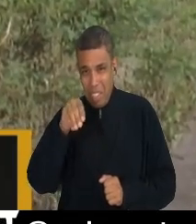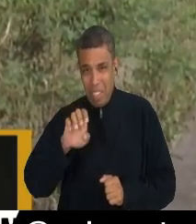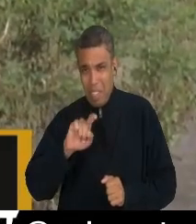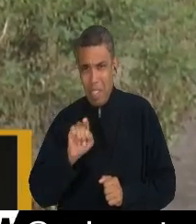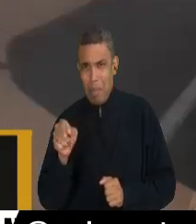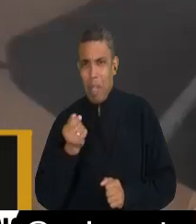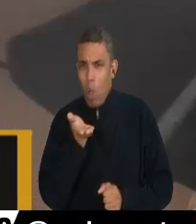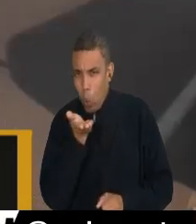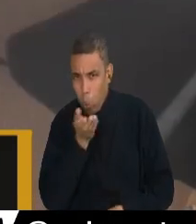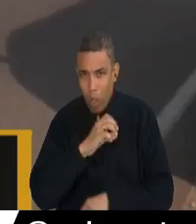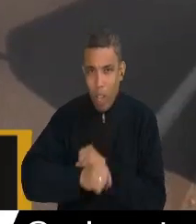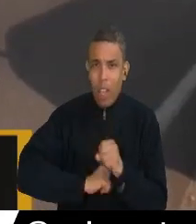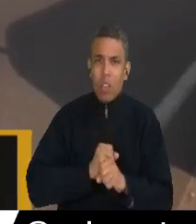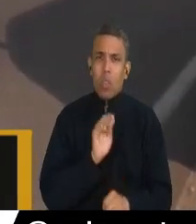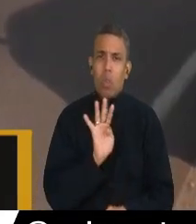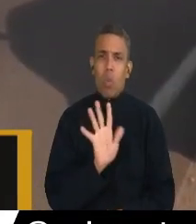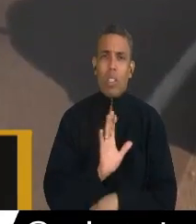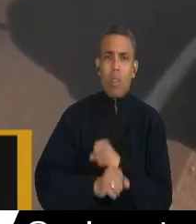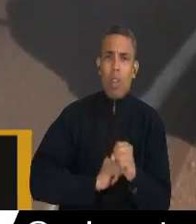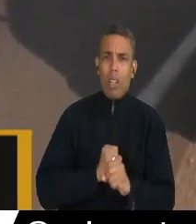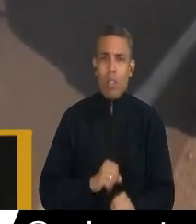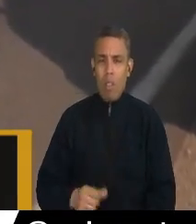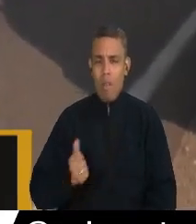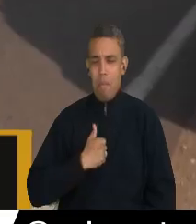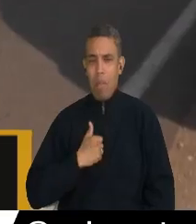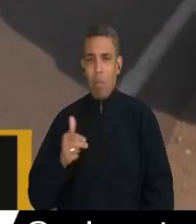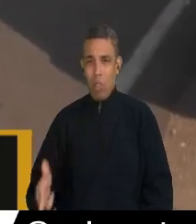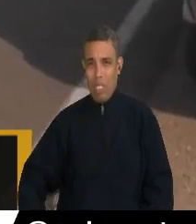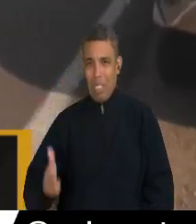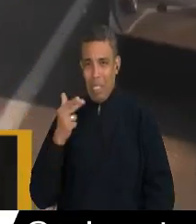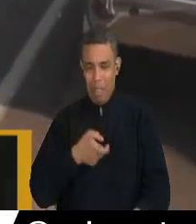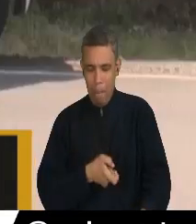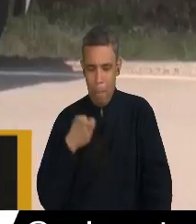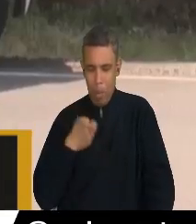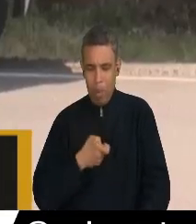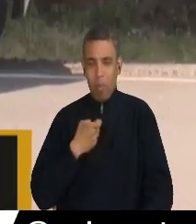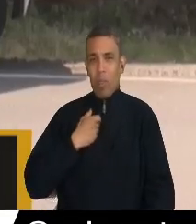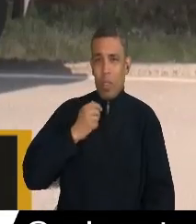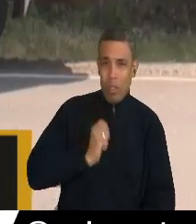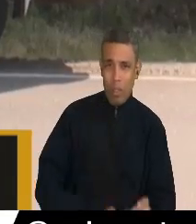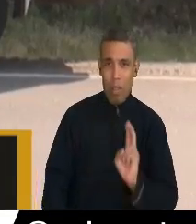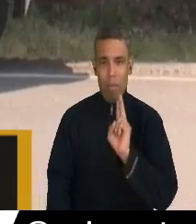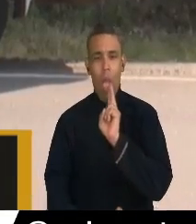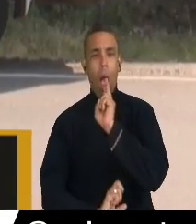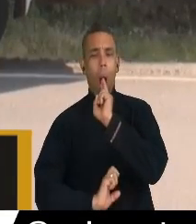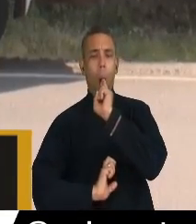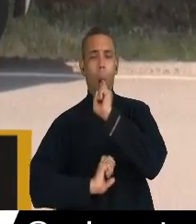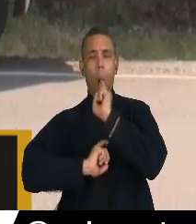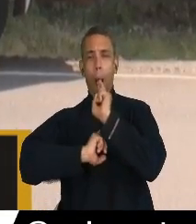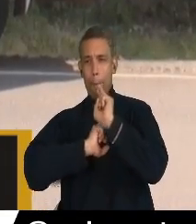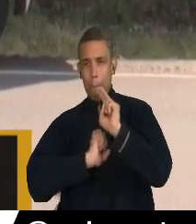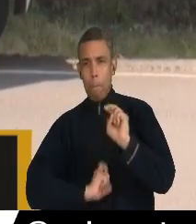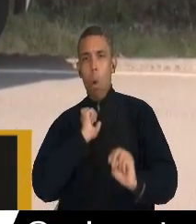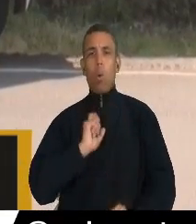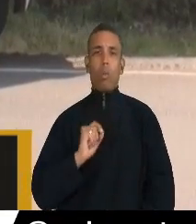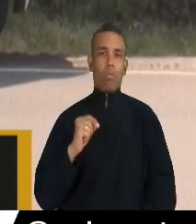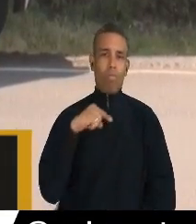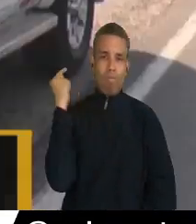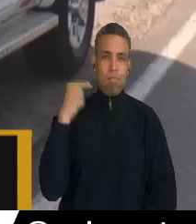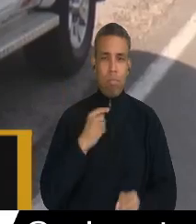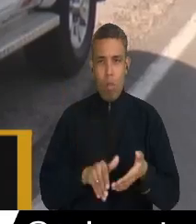45 años. El hombre se disparó en la boca con una escopeta. El 5 de febrero, un hombre de 95 años se suicidó en el